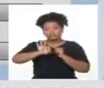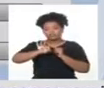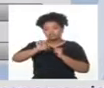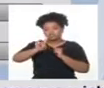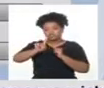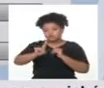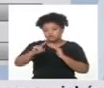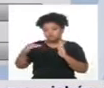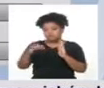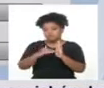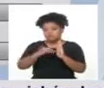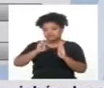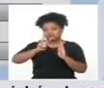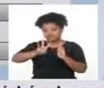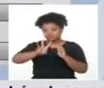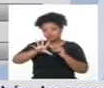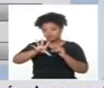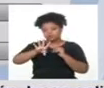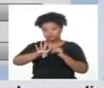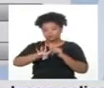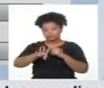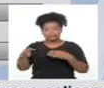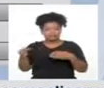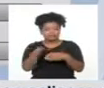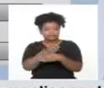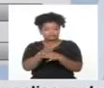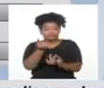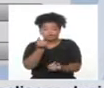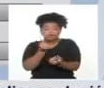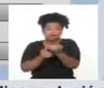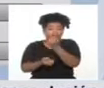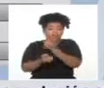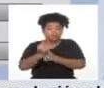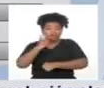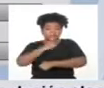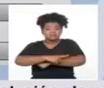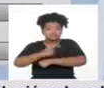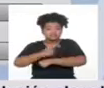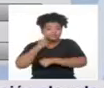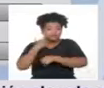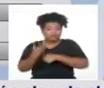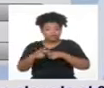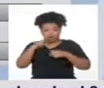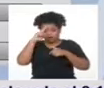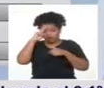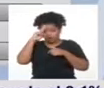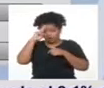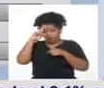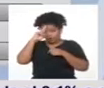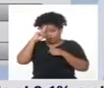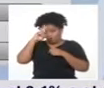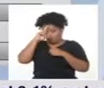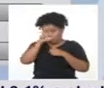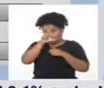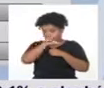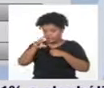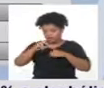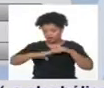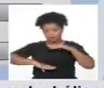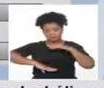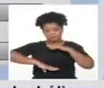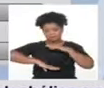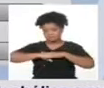17.981.374. Esto es lo que hace que en algunos países veamos cómo han colapsado los servicios de salud, las salas de terapia,